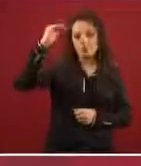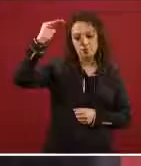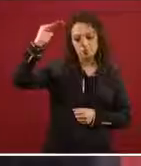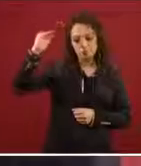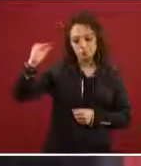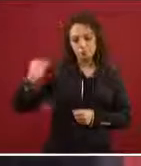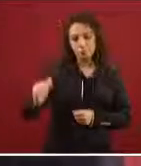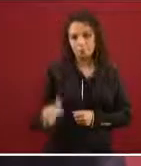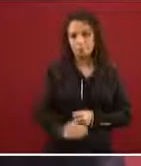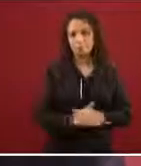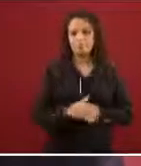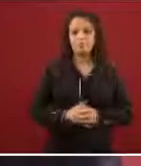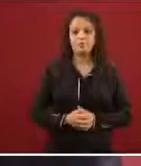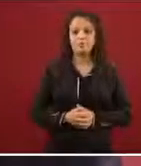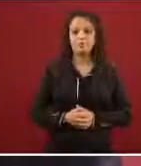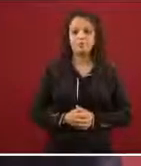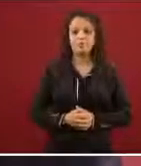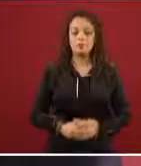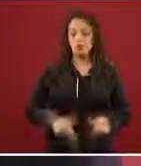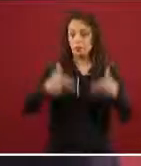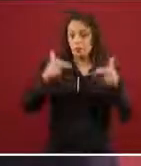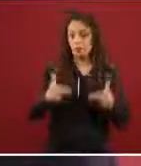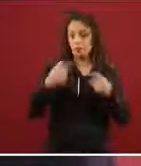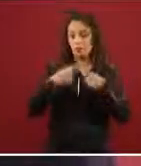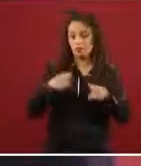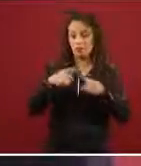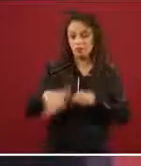Todos los negocios jugosos que se hacían,